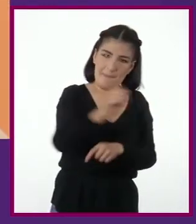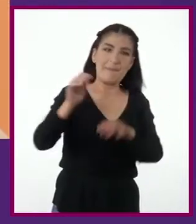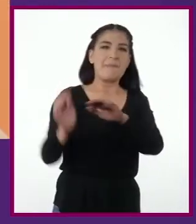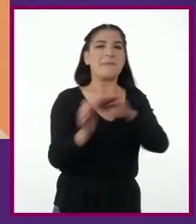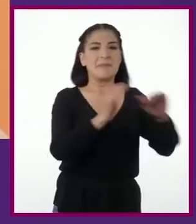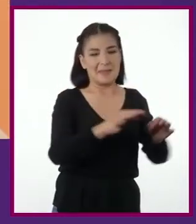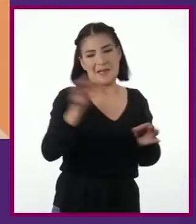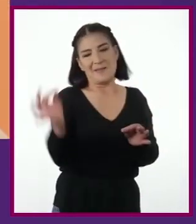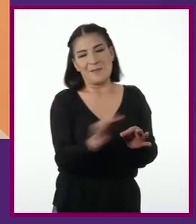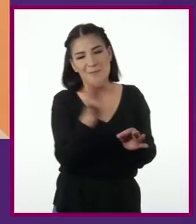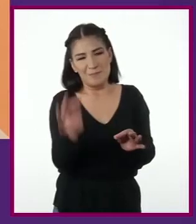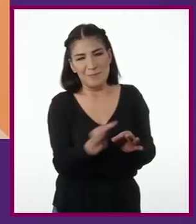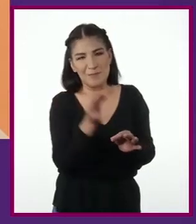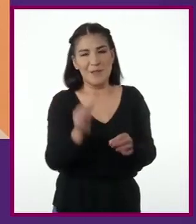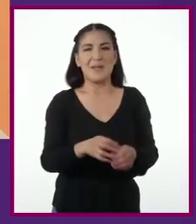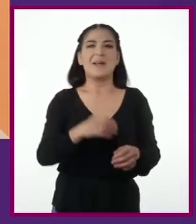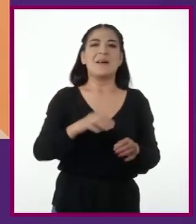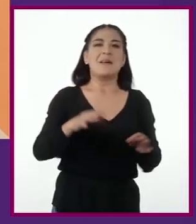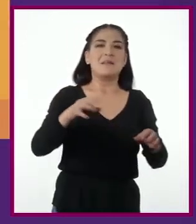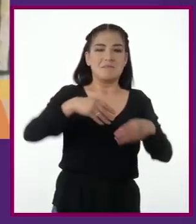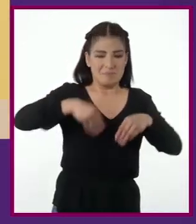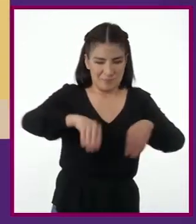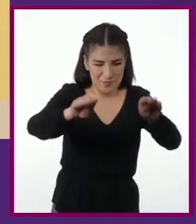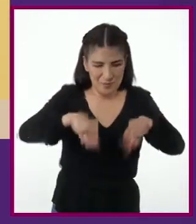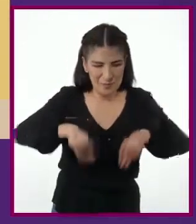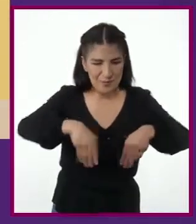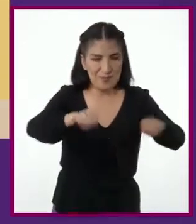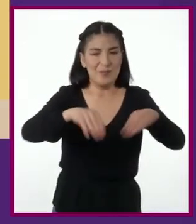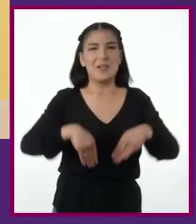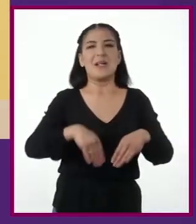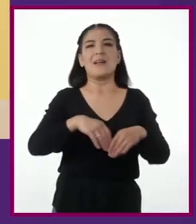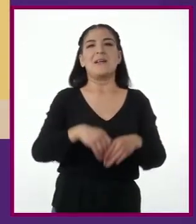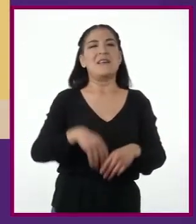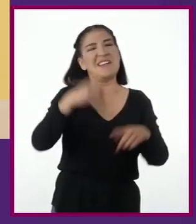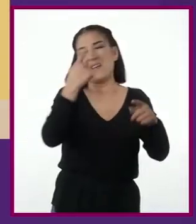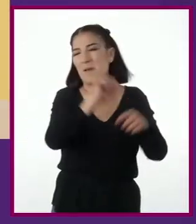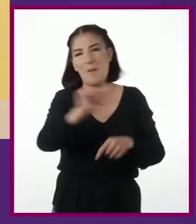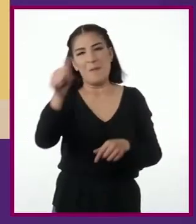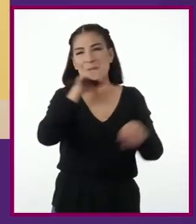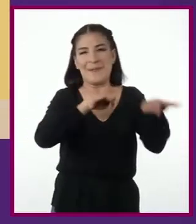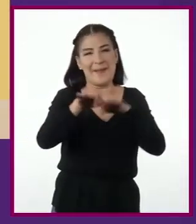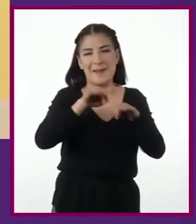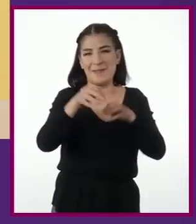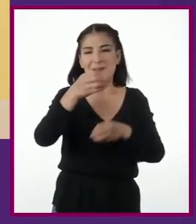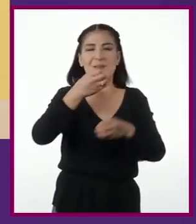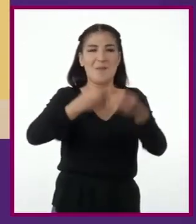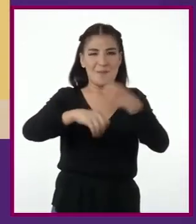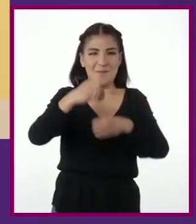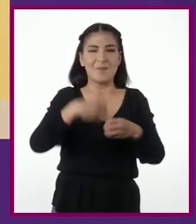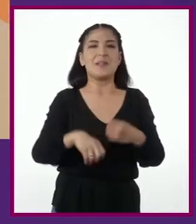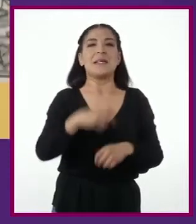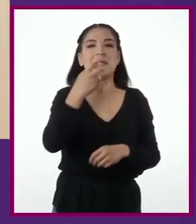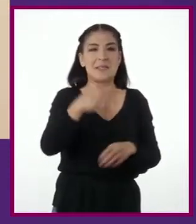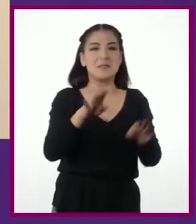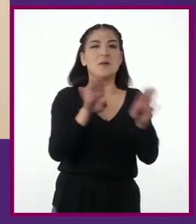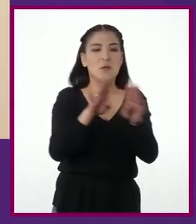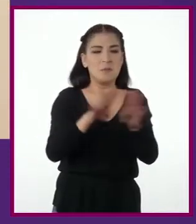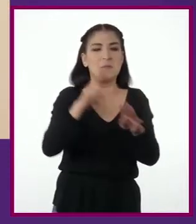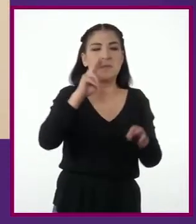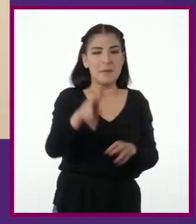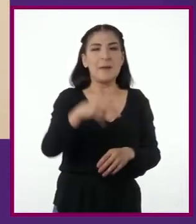la alfarería, la plumería, orfebrería y otros oficios demandaron la división